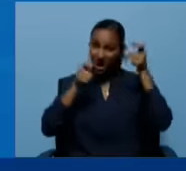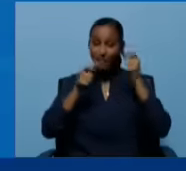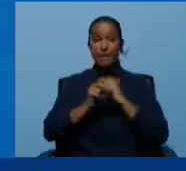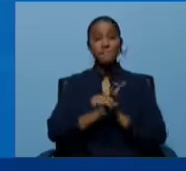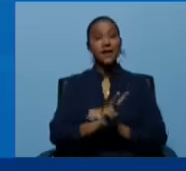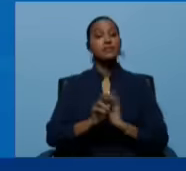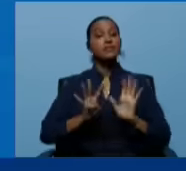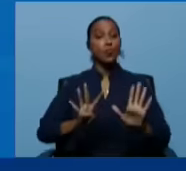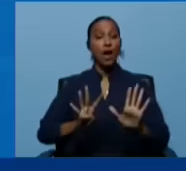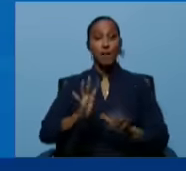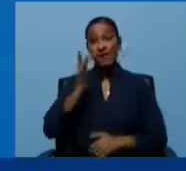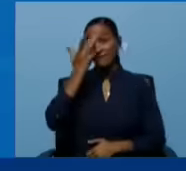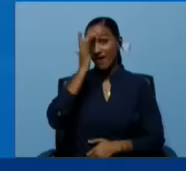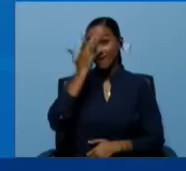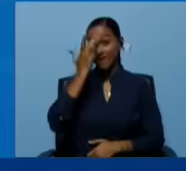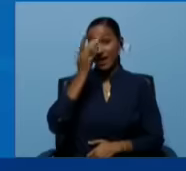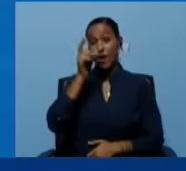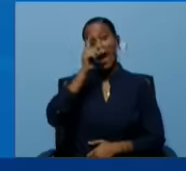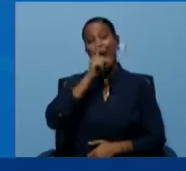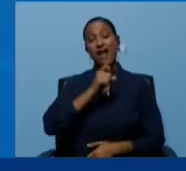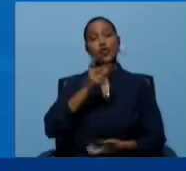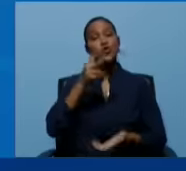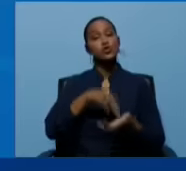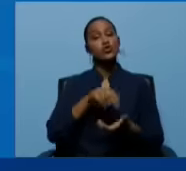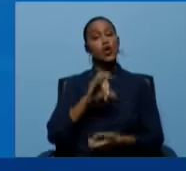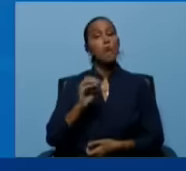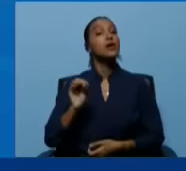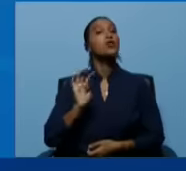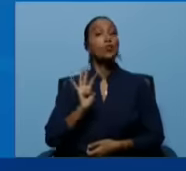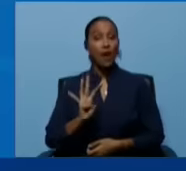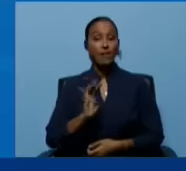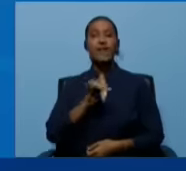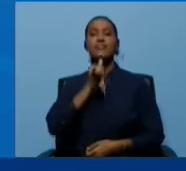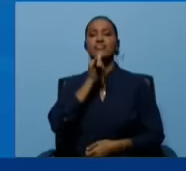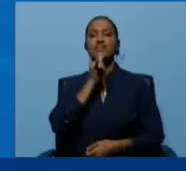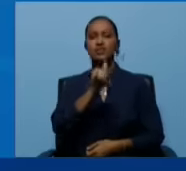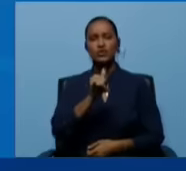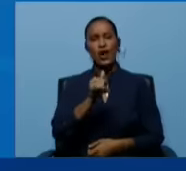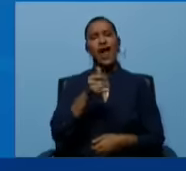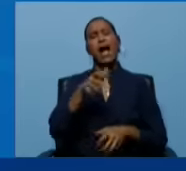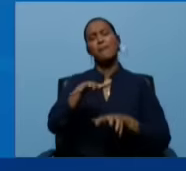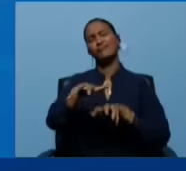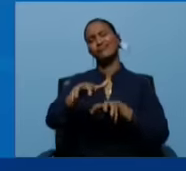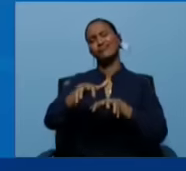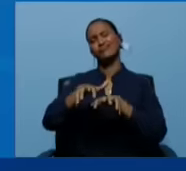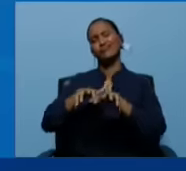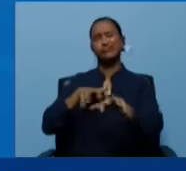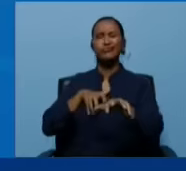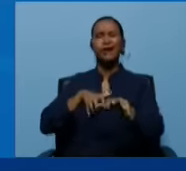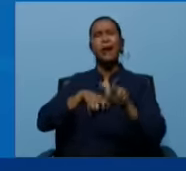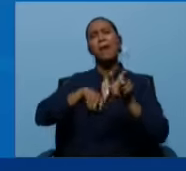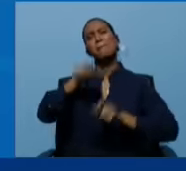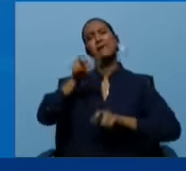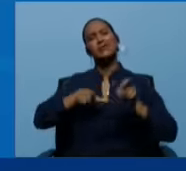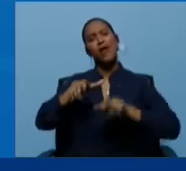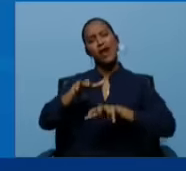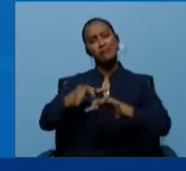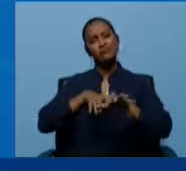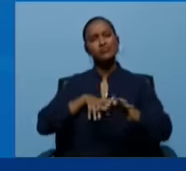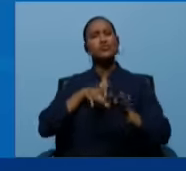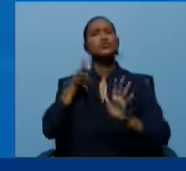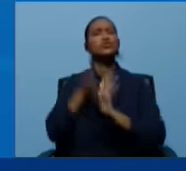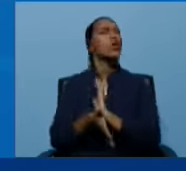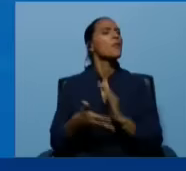en la monumental autopista Gran Cacique Guaycaipuro ante miles de venezolanos y venezolanas, cuando declaró el